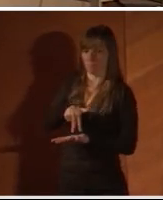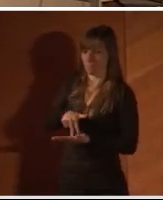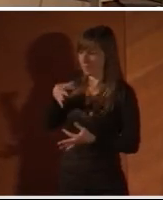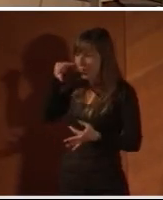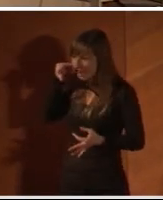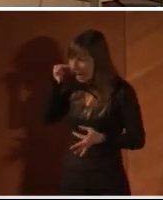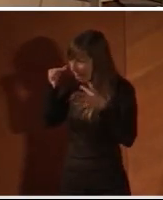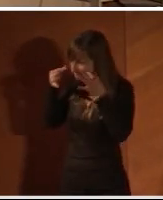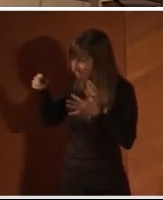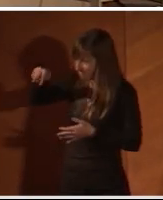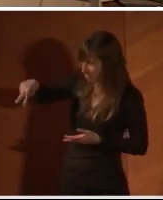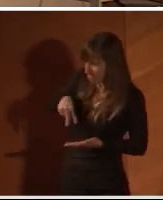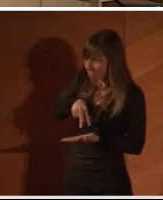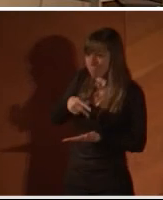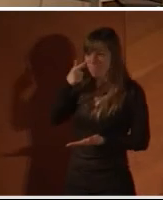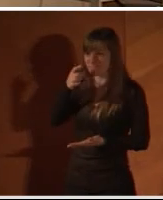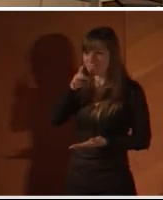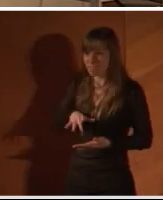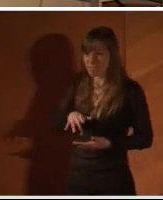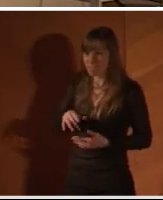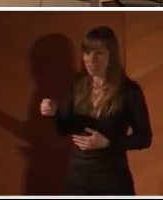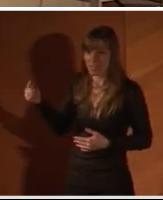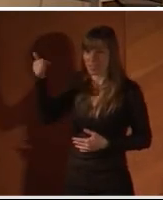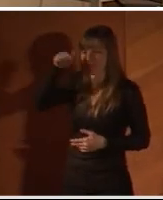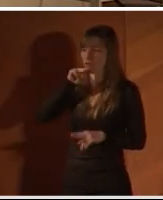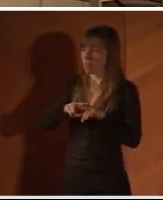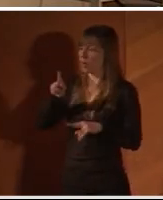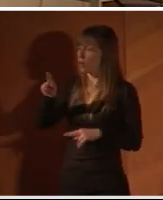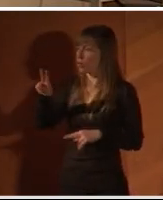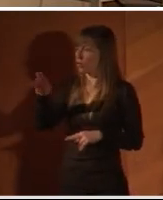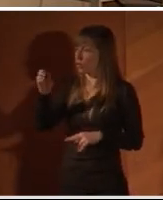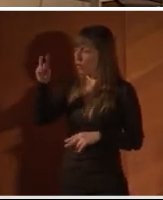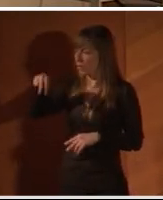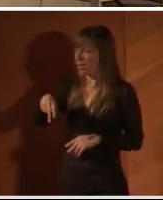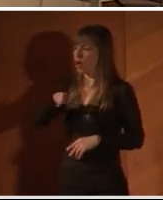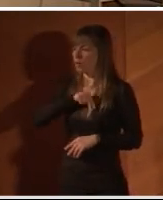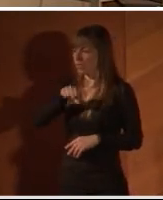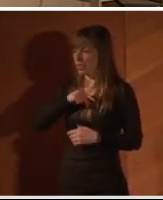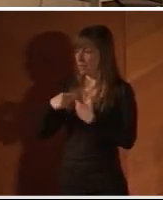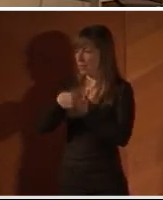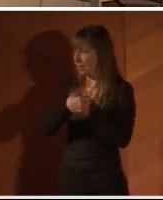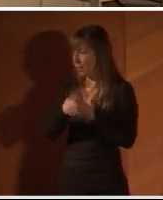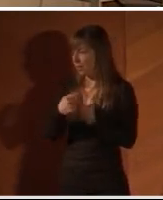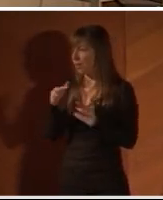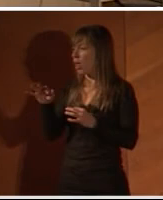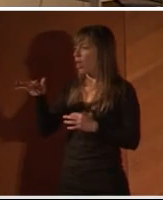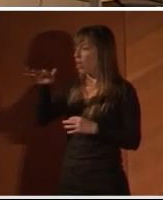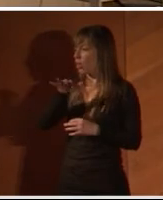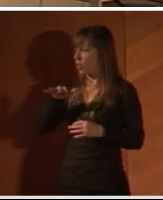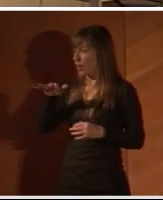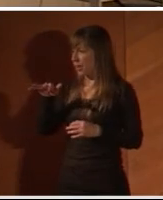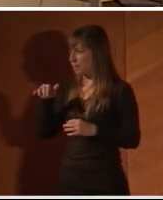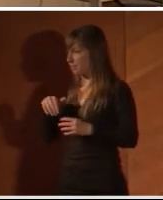carne y hueso. Hasta aquí se ha acercado Rubén Olguera, concejal de Participación Ciudadana del Ayuntamiento de San Sebastián de los